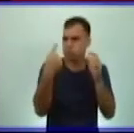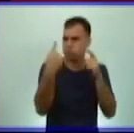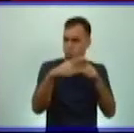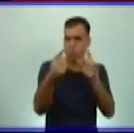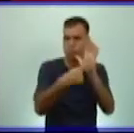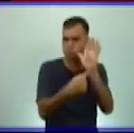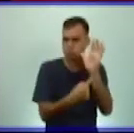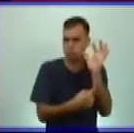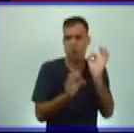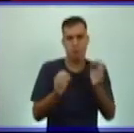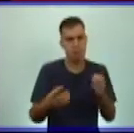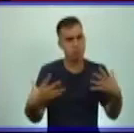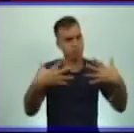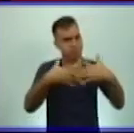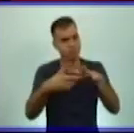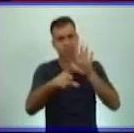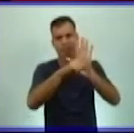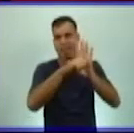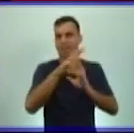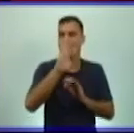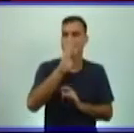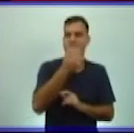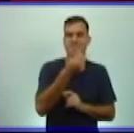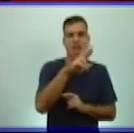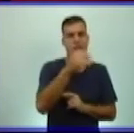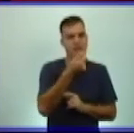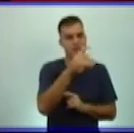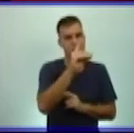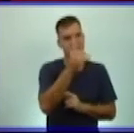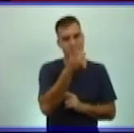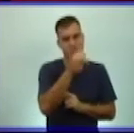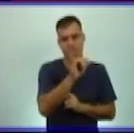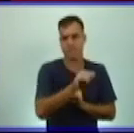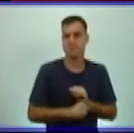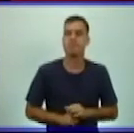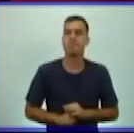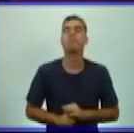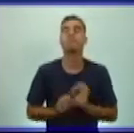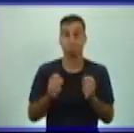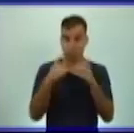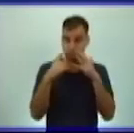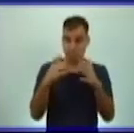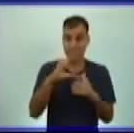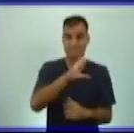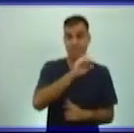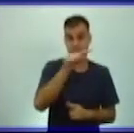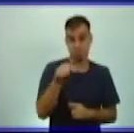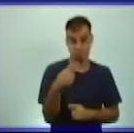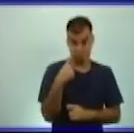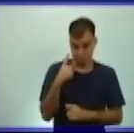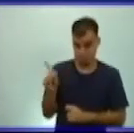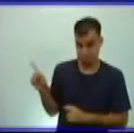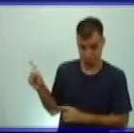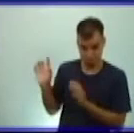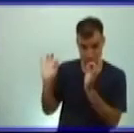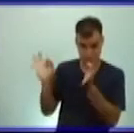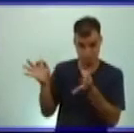Faraday. Es muy importante lo que aparece en el inciso C de esta diapositiva,